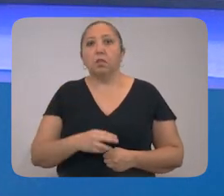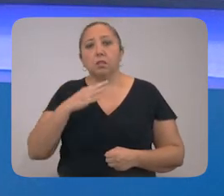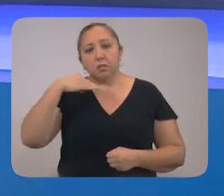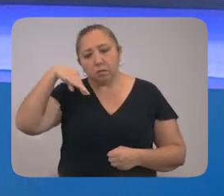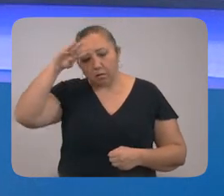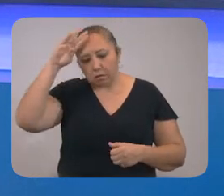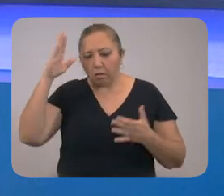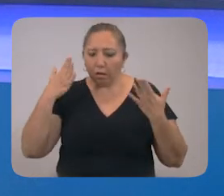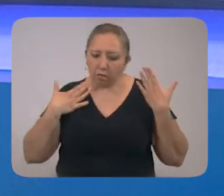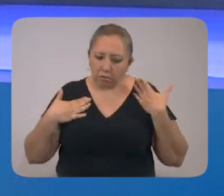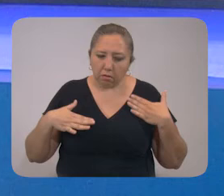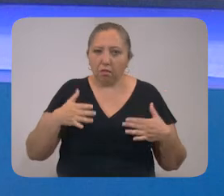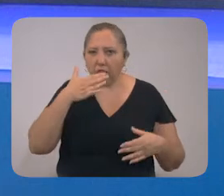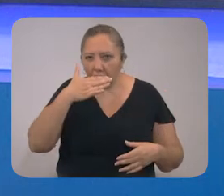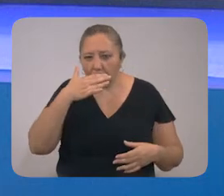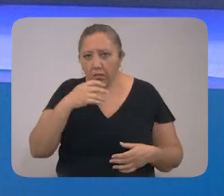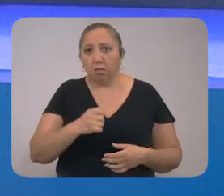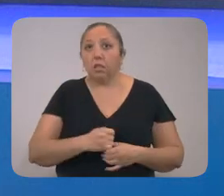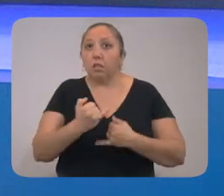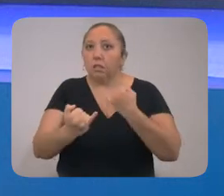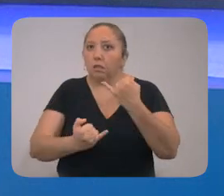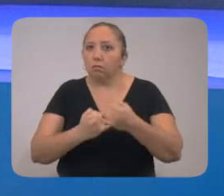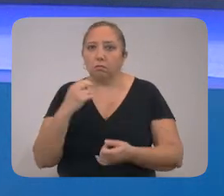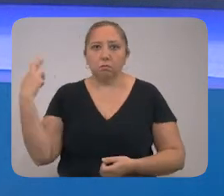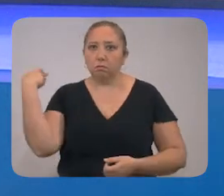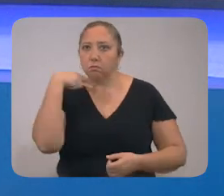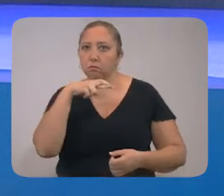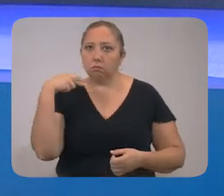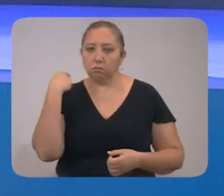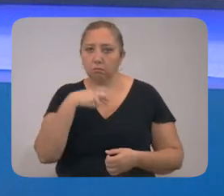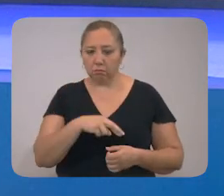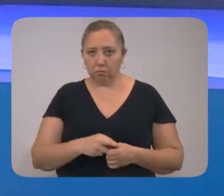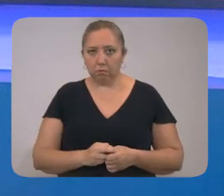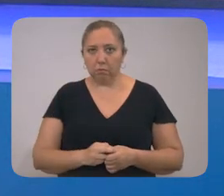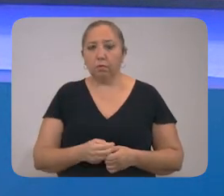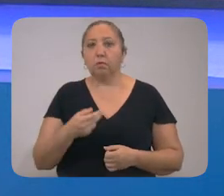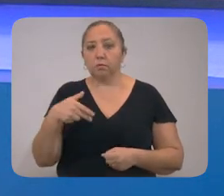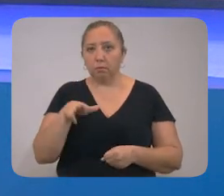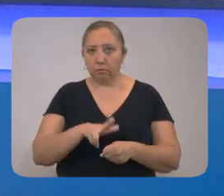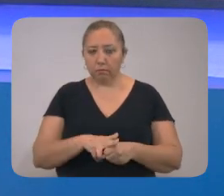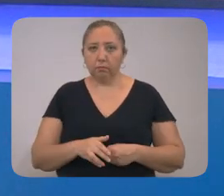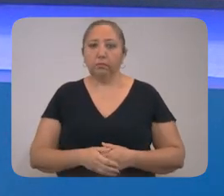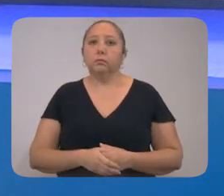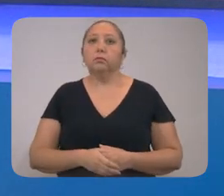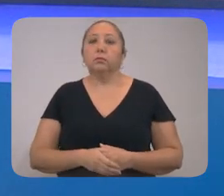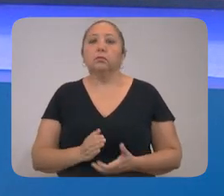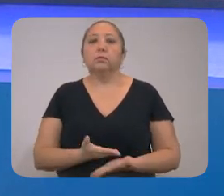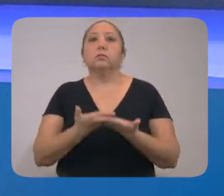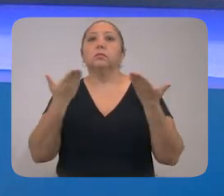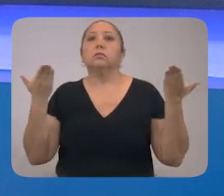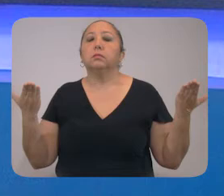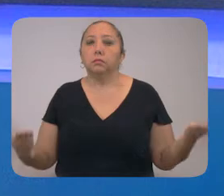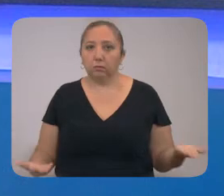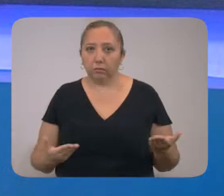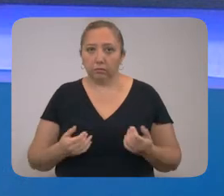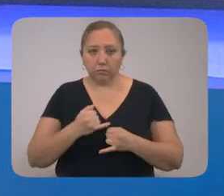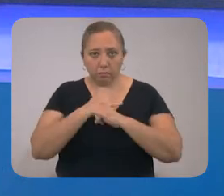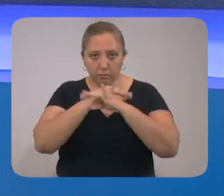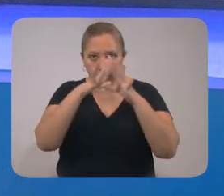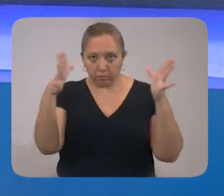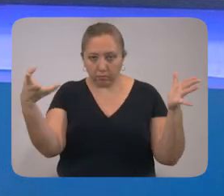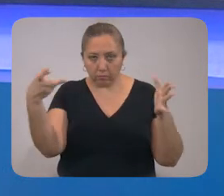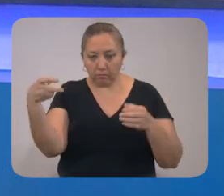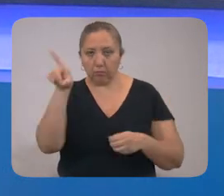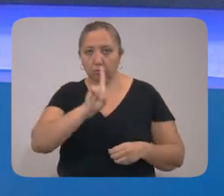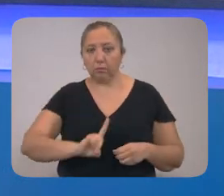fiebre, cansancio o tos seca, acudir de inmediato al centro de salud más cercano. A continuación, el parte médico de